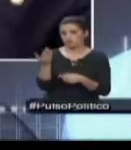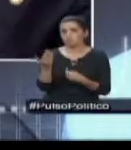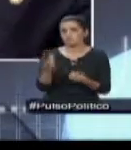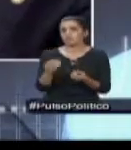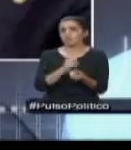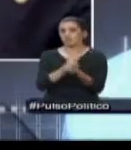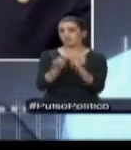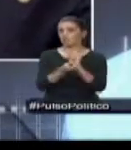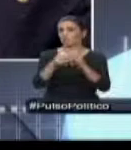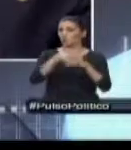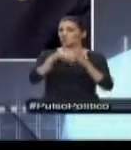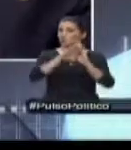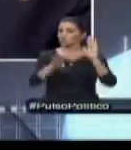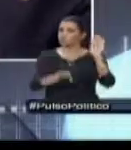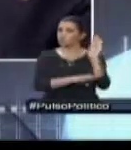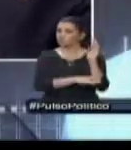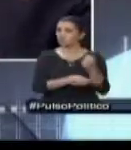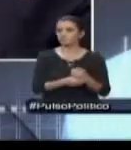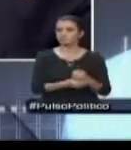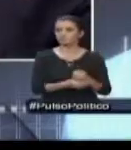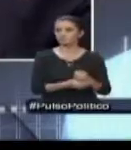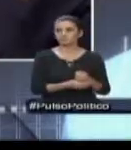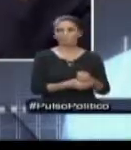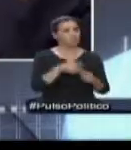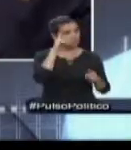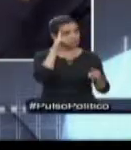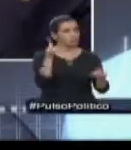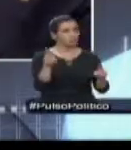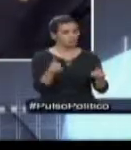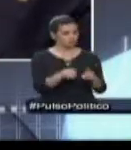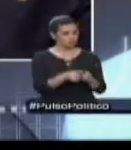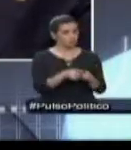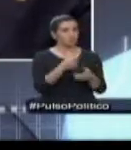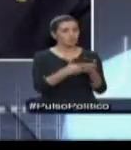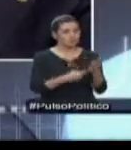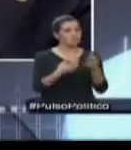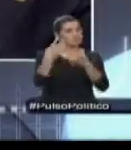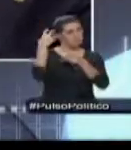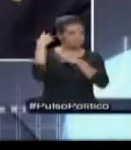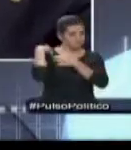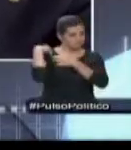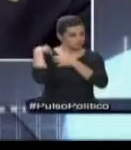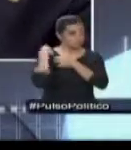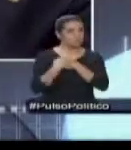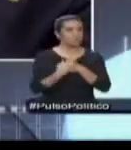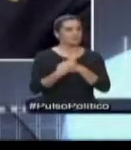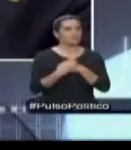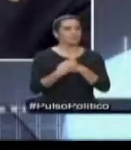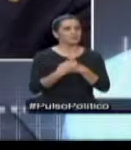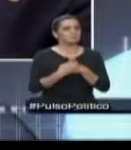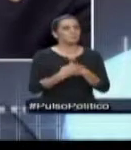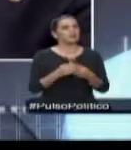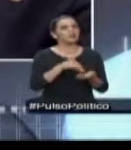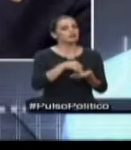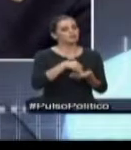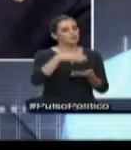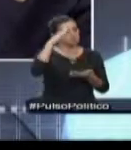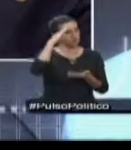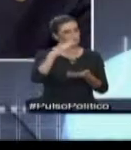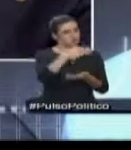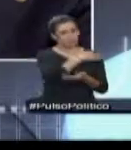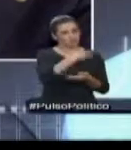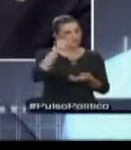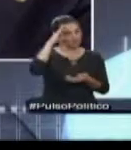en la constitución política gracias completamente de acuerdo que se garantice especialmente a los miembros de la policía